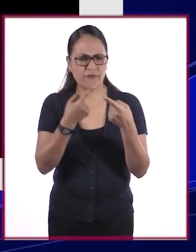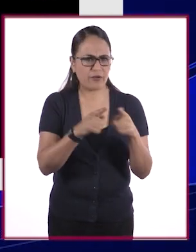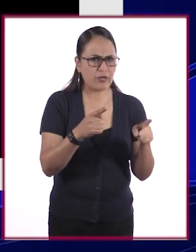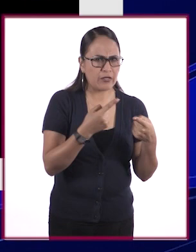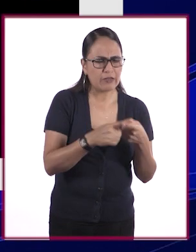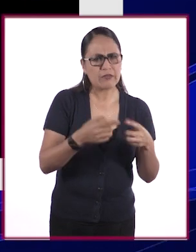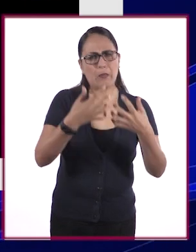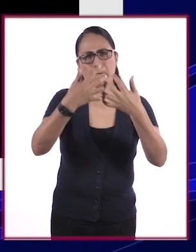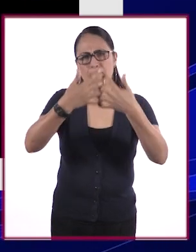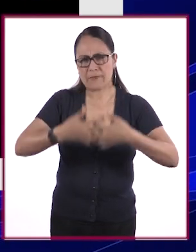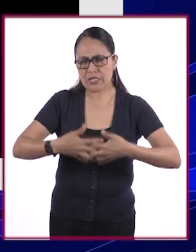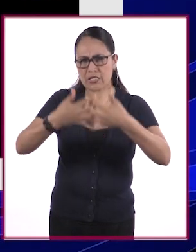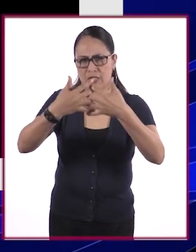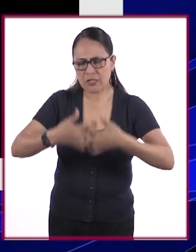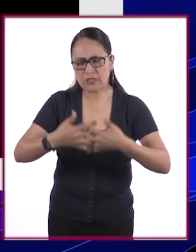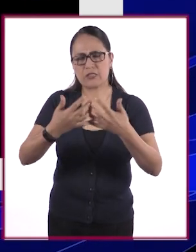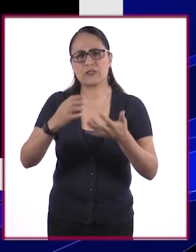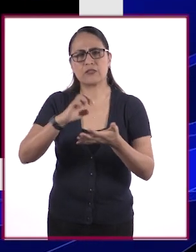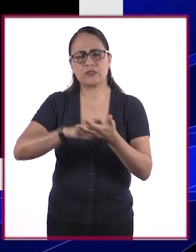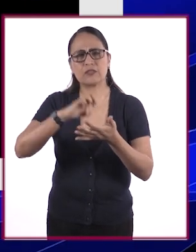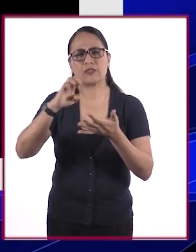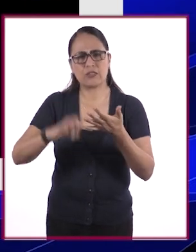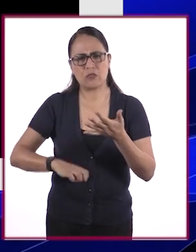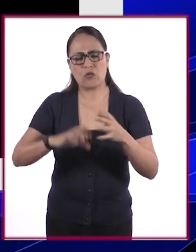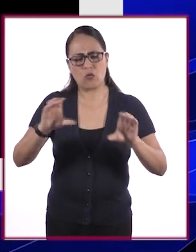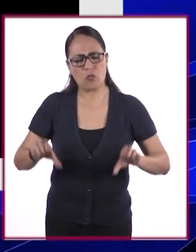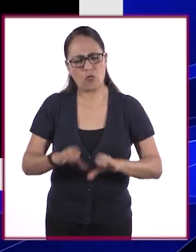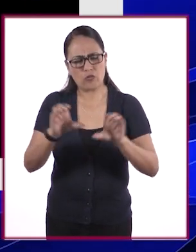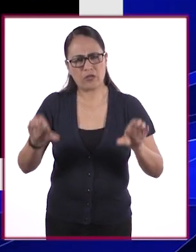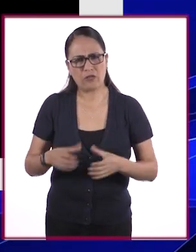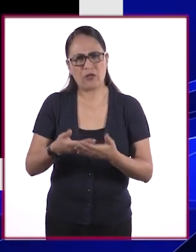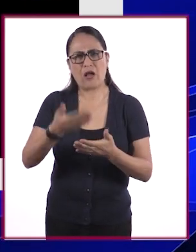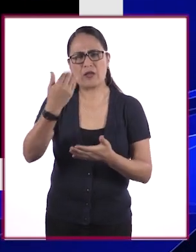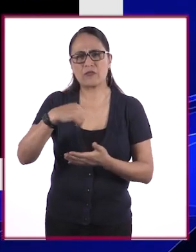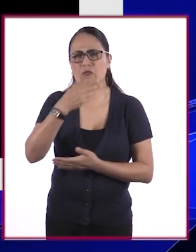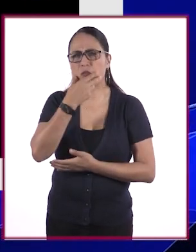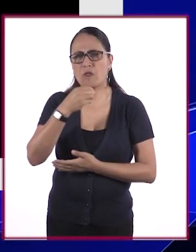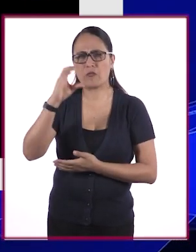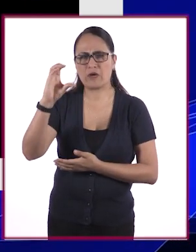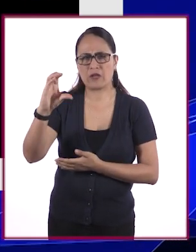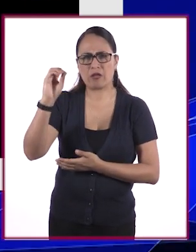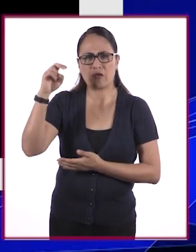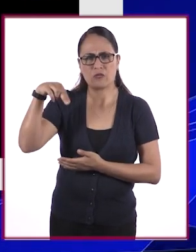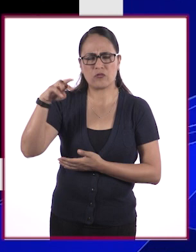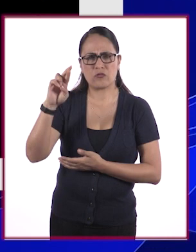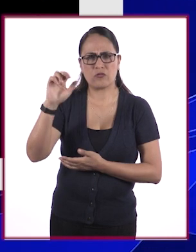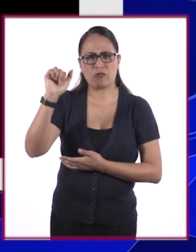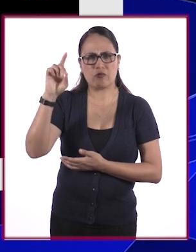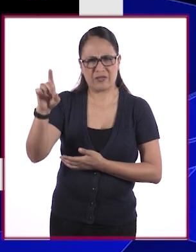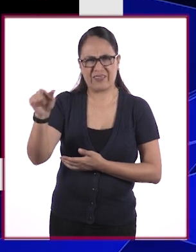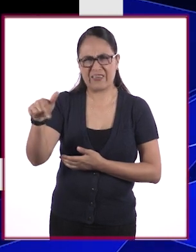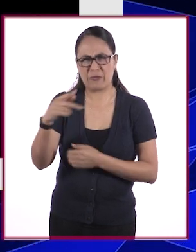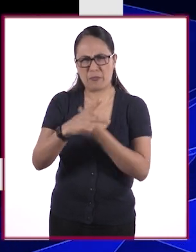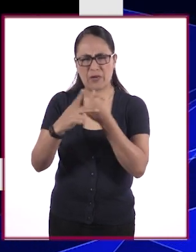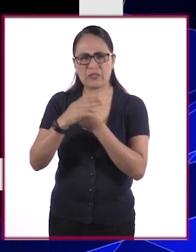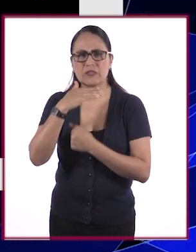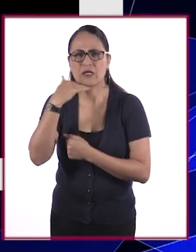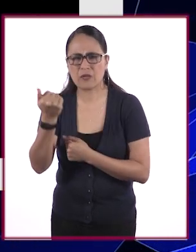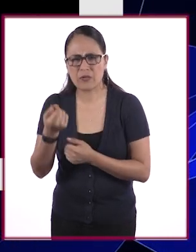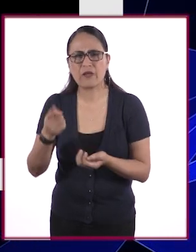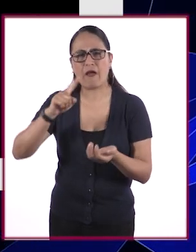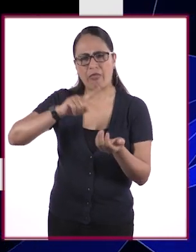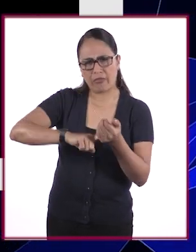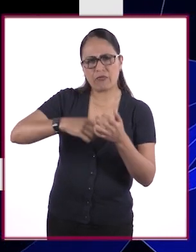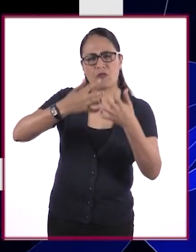diversos tipos. Las hubo mecánicas. Por ejemplo, las primeras computadoras del inventor Konrad Zuse en Alemania tenían